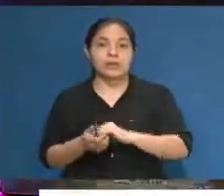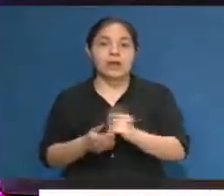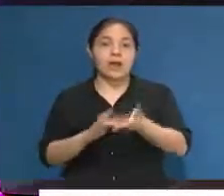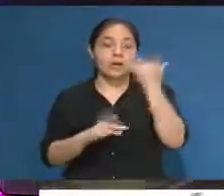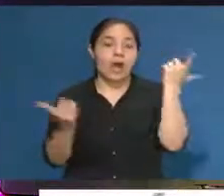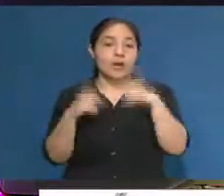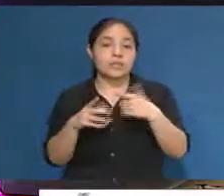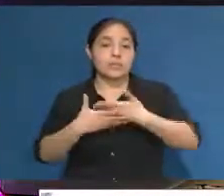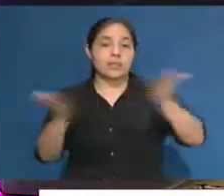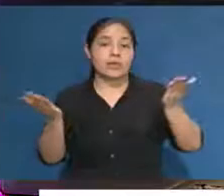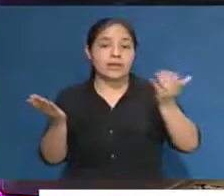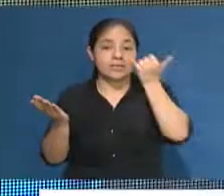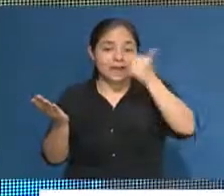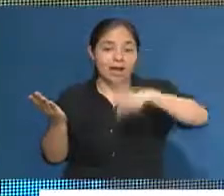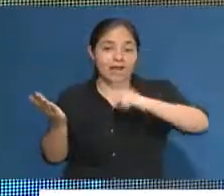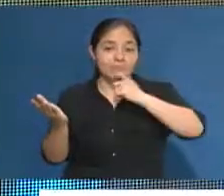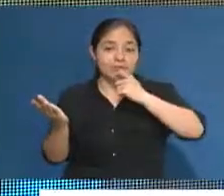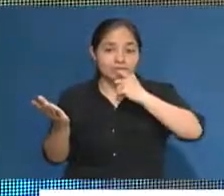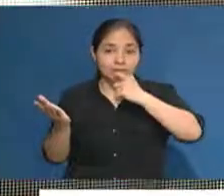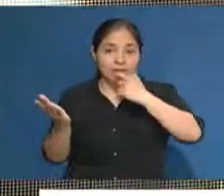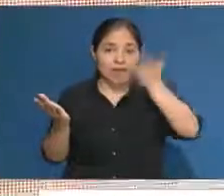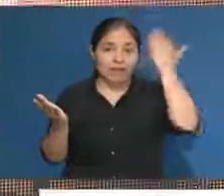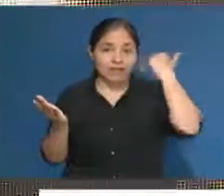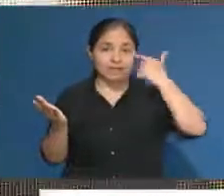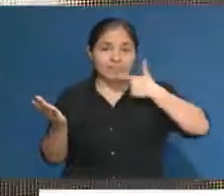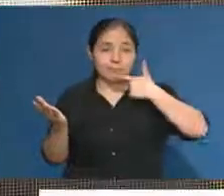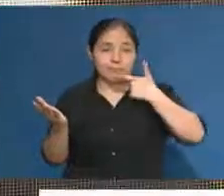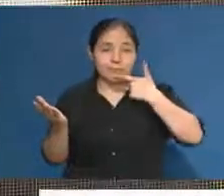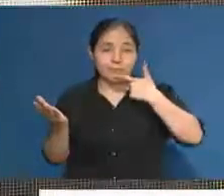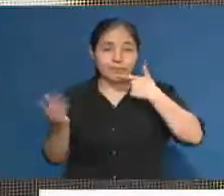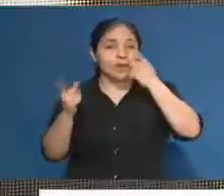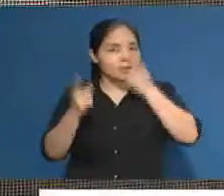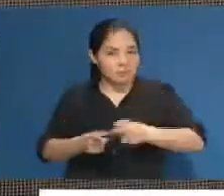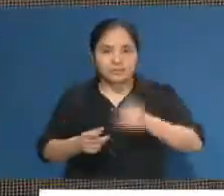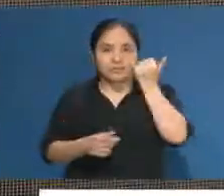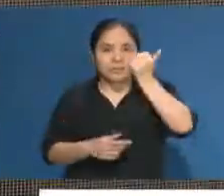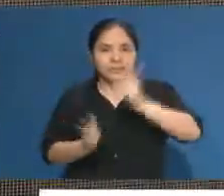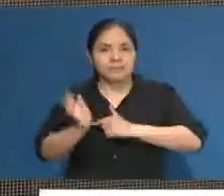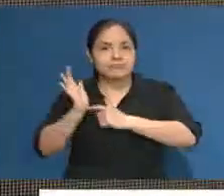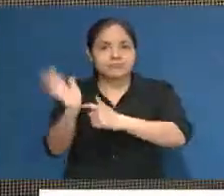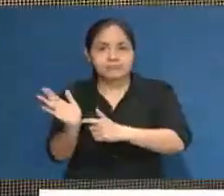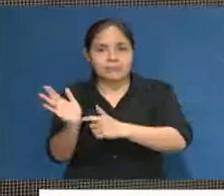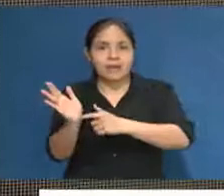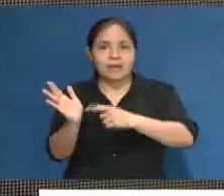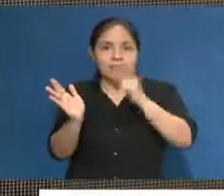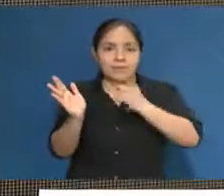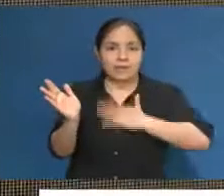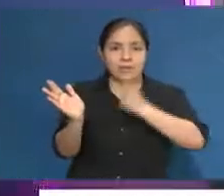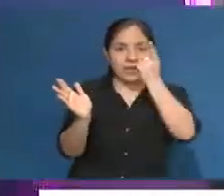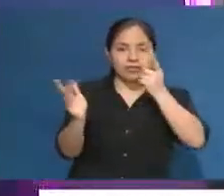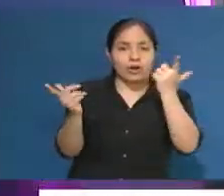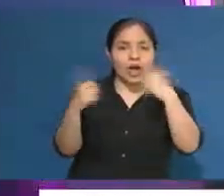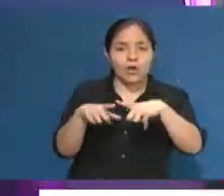septiembre, nosotros expusimos acá en Mendoza. También lo expuse delante del director que llevaba a cabo la